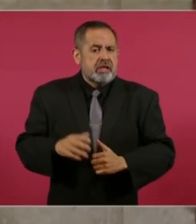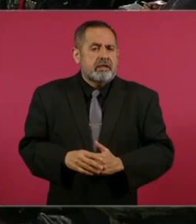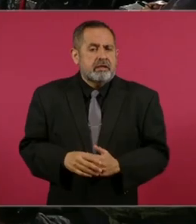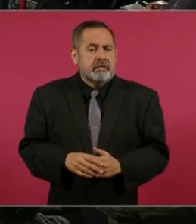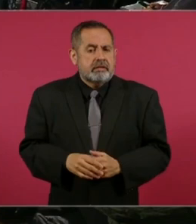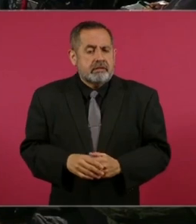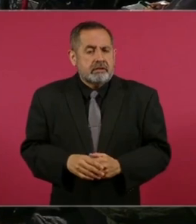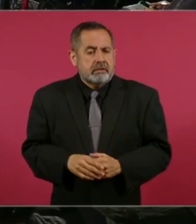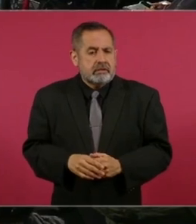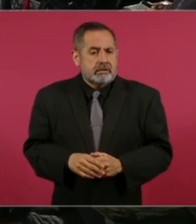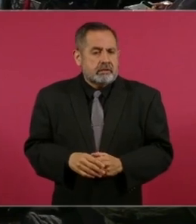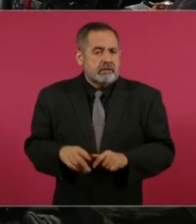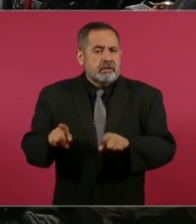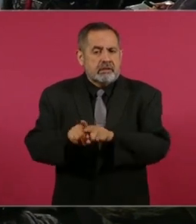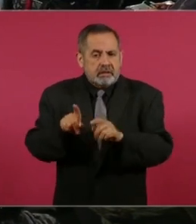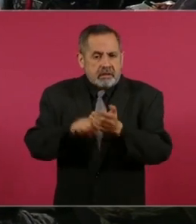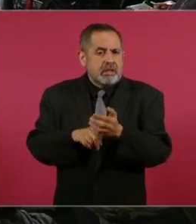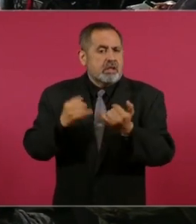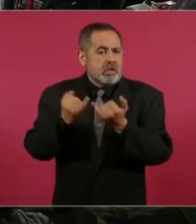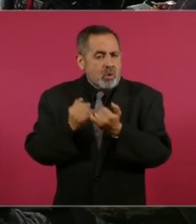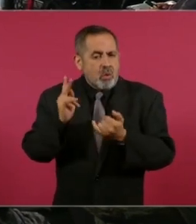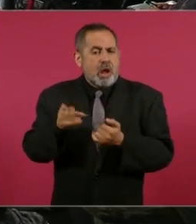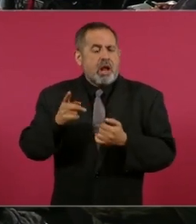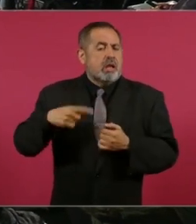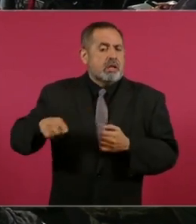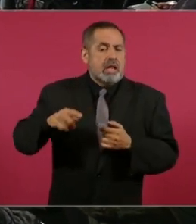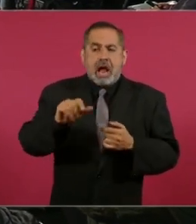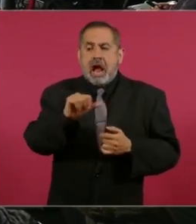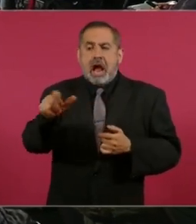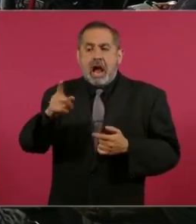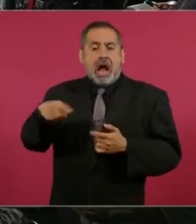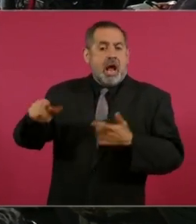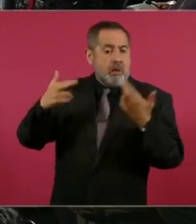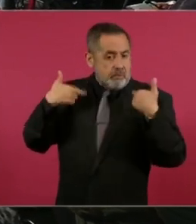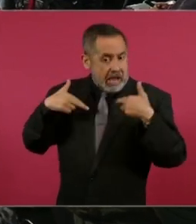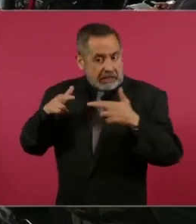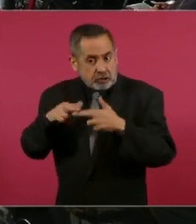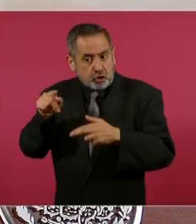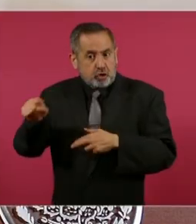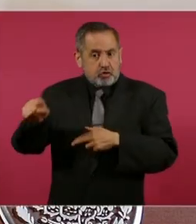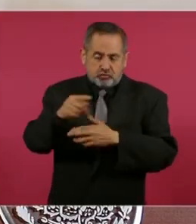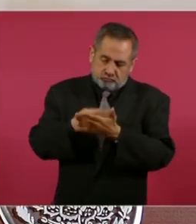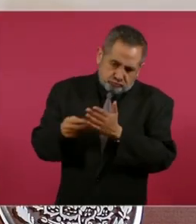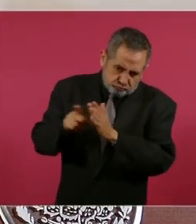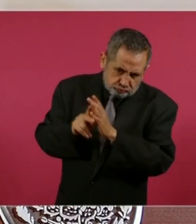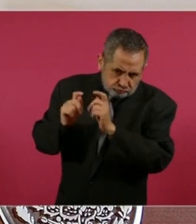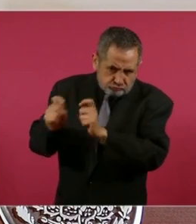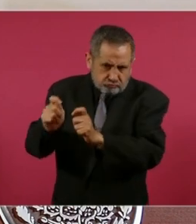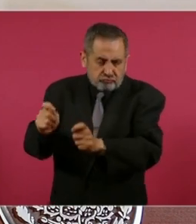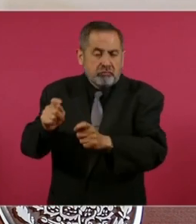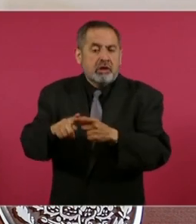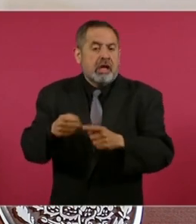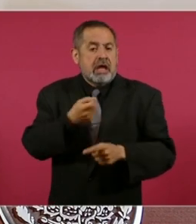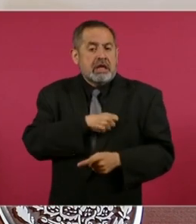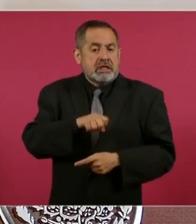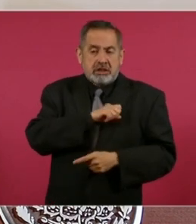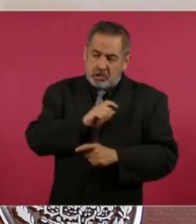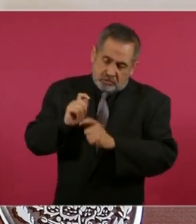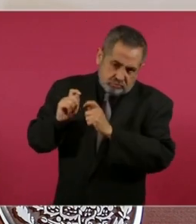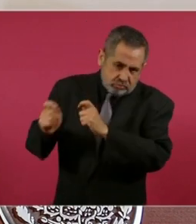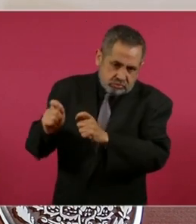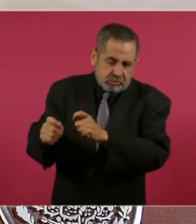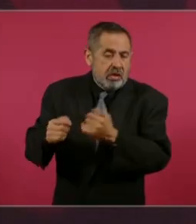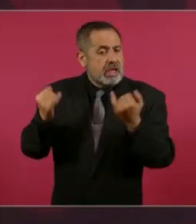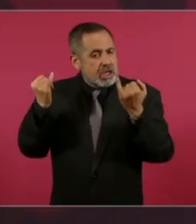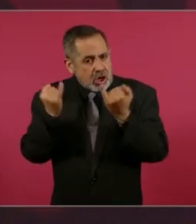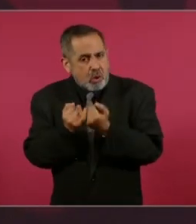así como lo estamos haciendo con los maestros y con los trabajadores del sector salud, se está haciendo con